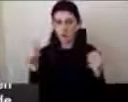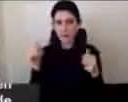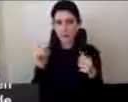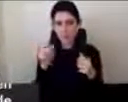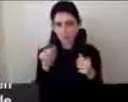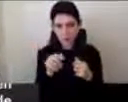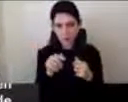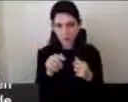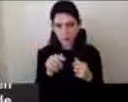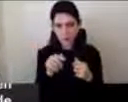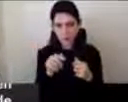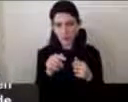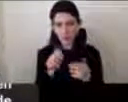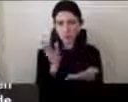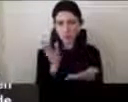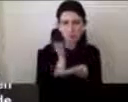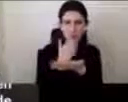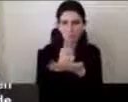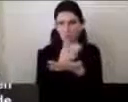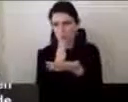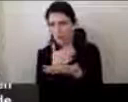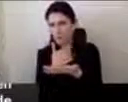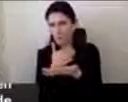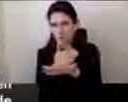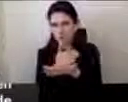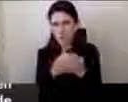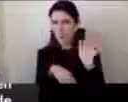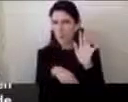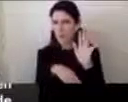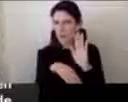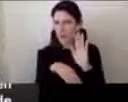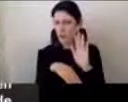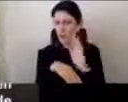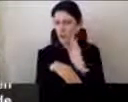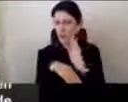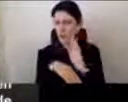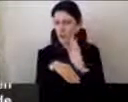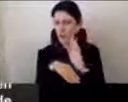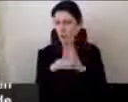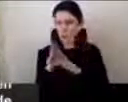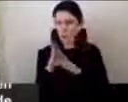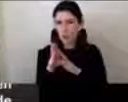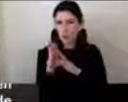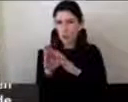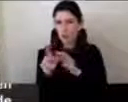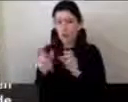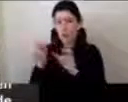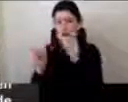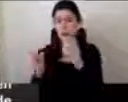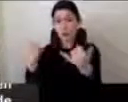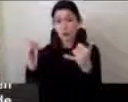carácter estratégico y la mayoría de ellos tiene una baja interacción entre los jugadores.